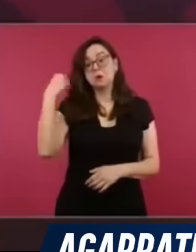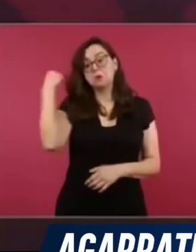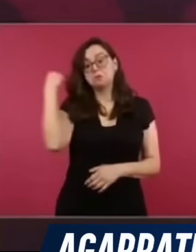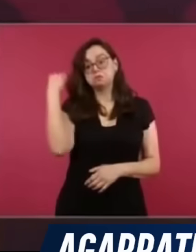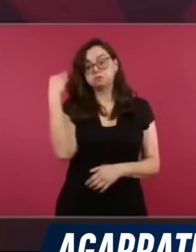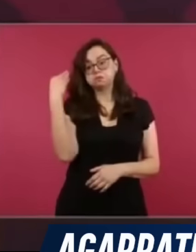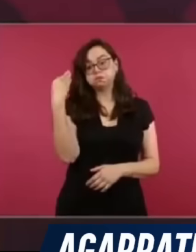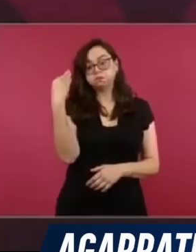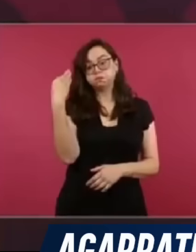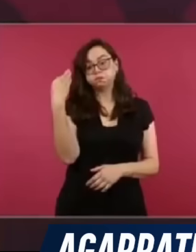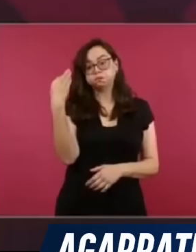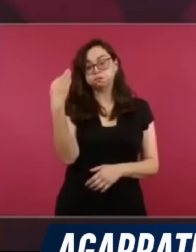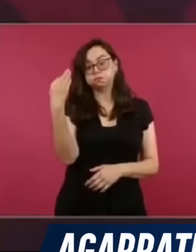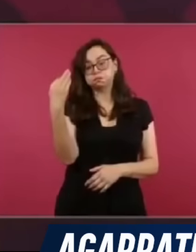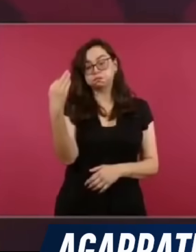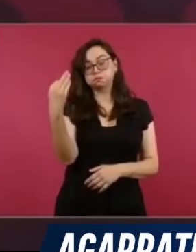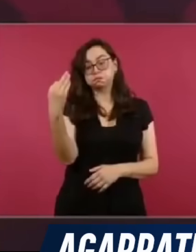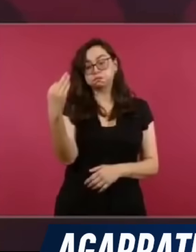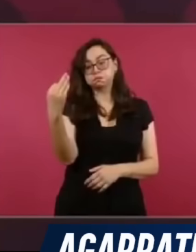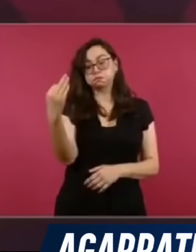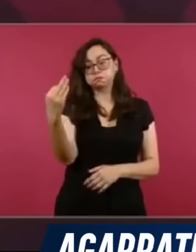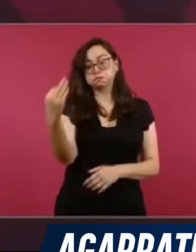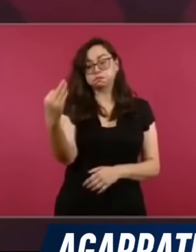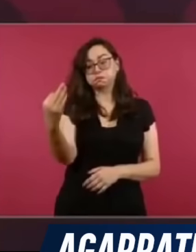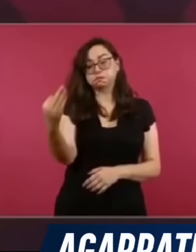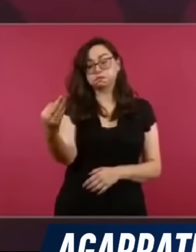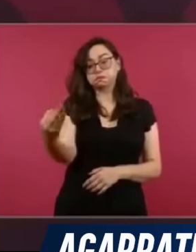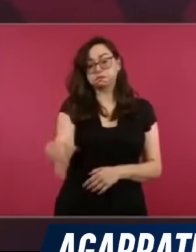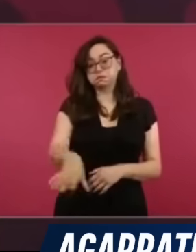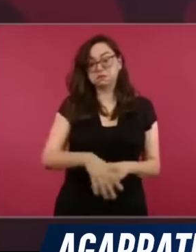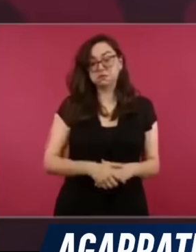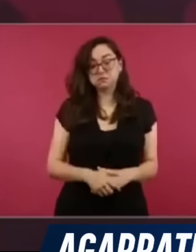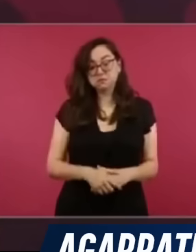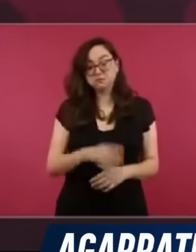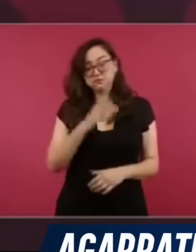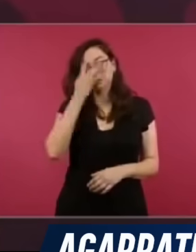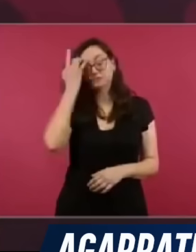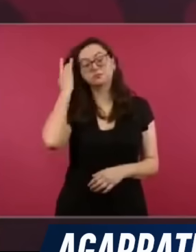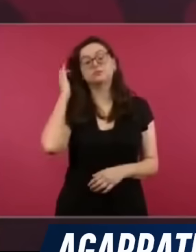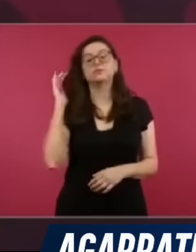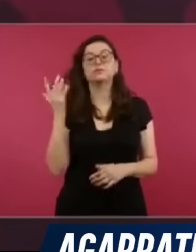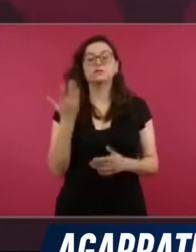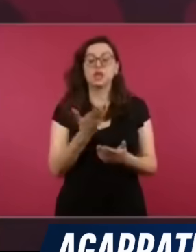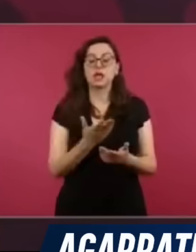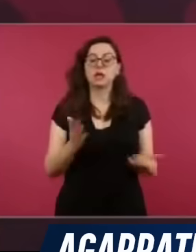está y ya hay otros